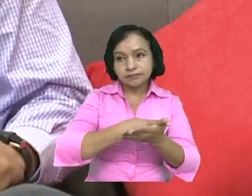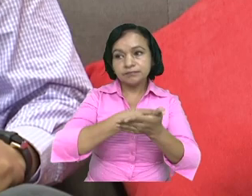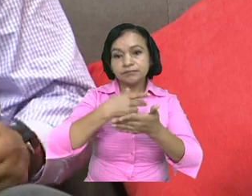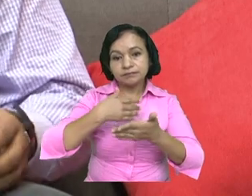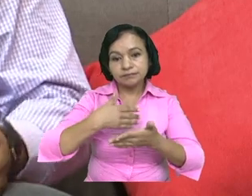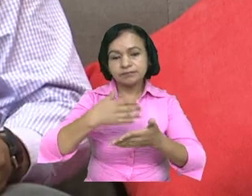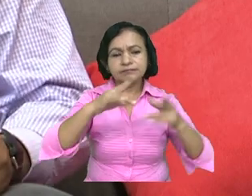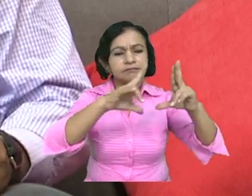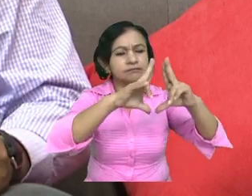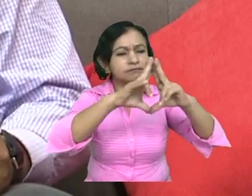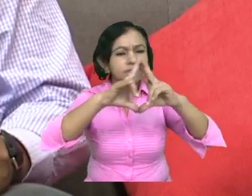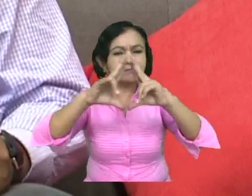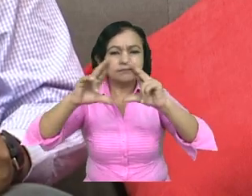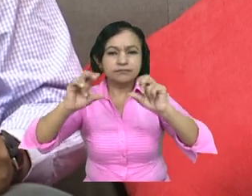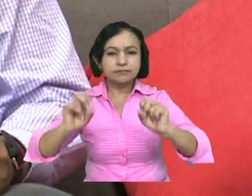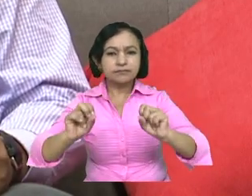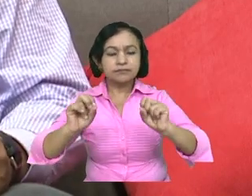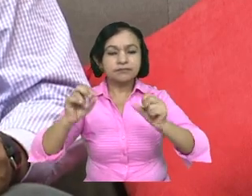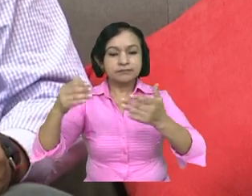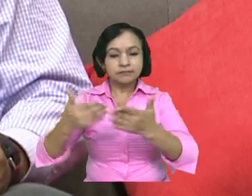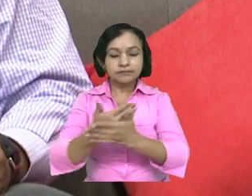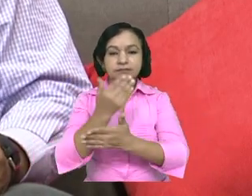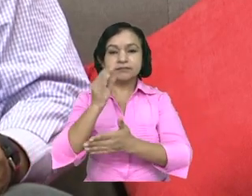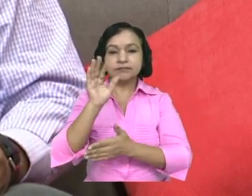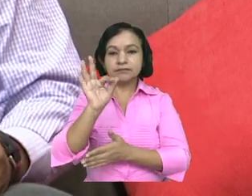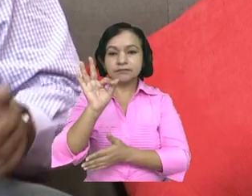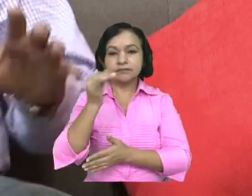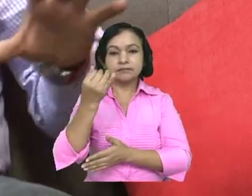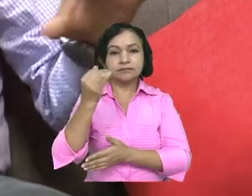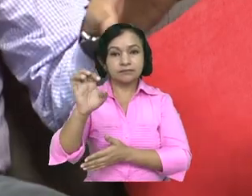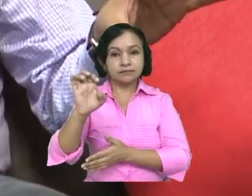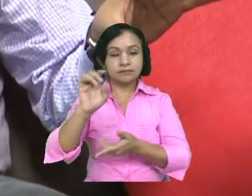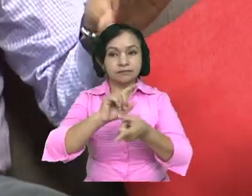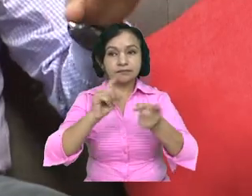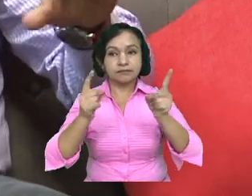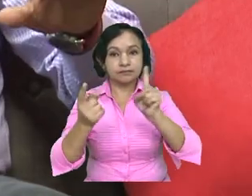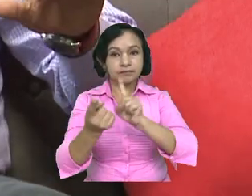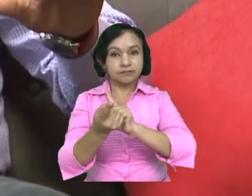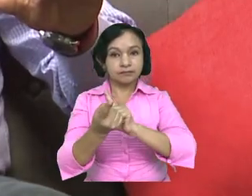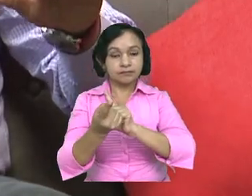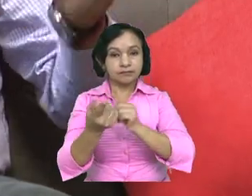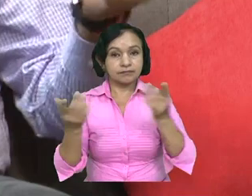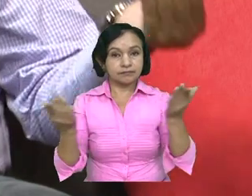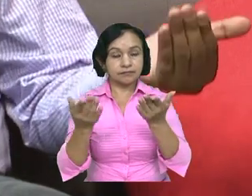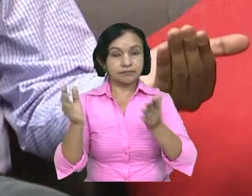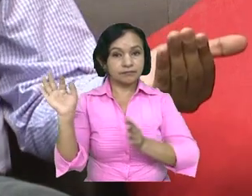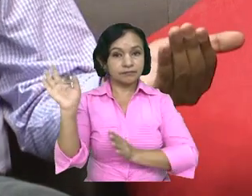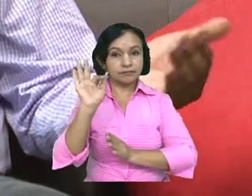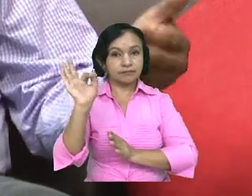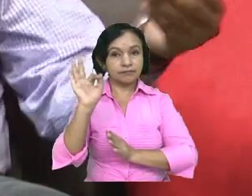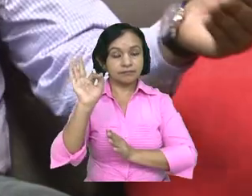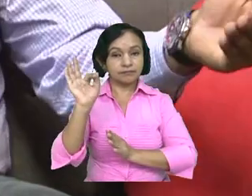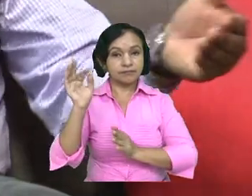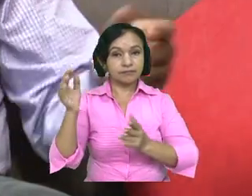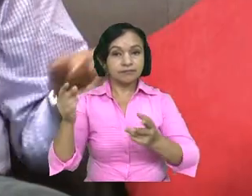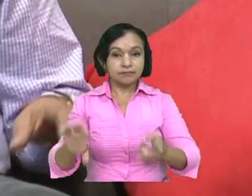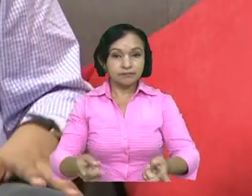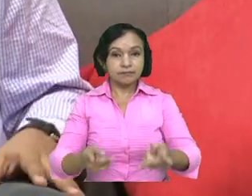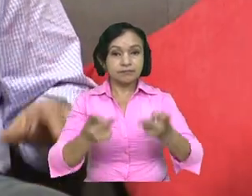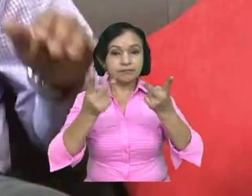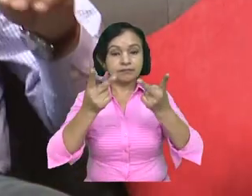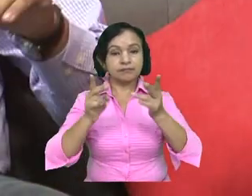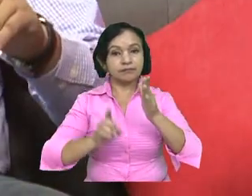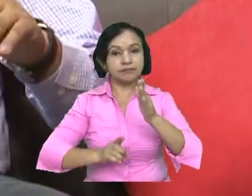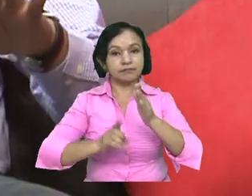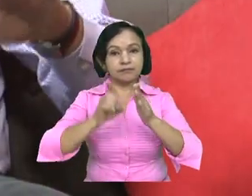el territorio nicaragüense por parte del nuevo FICE, que transforma no esa forma de vida, pero también las perspectivas de